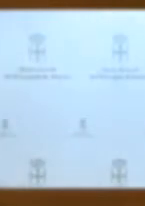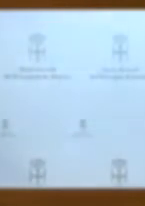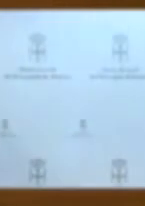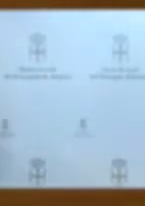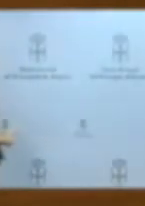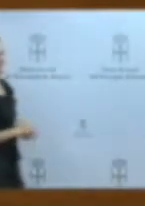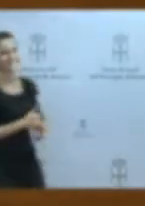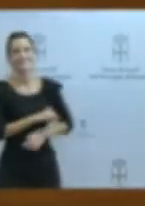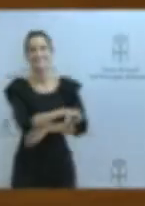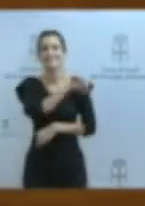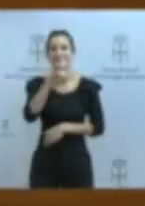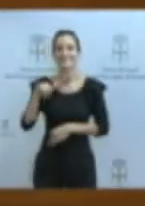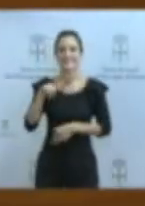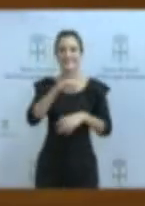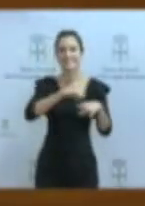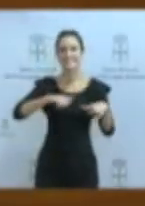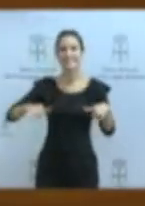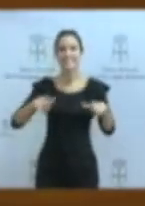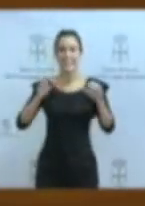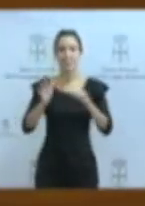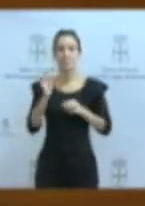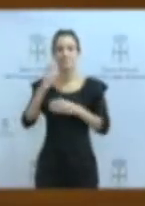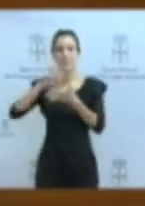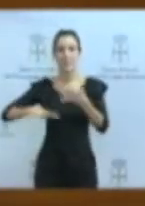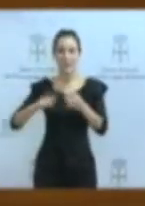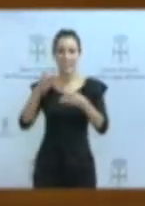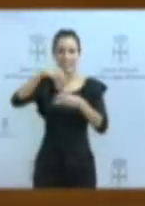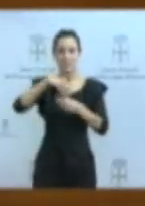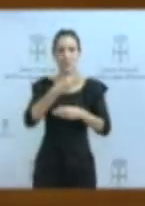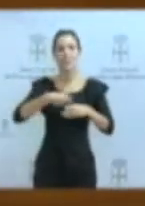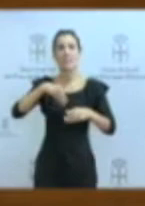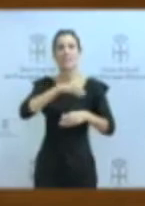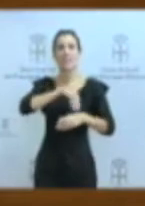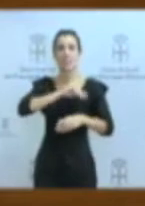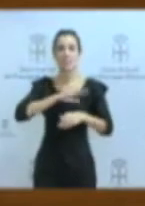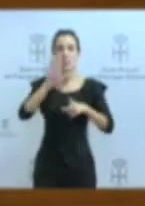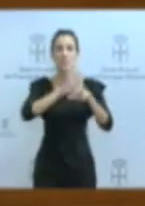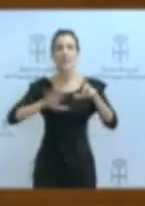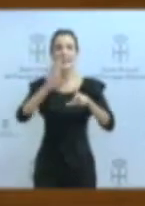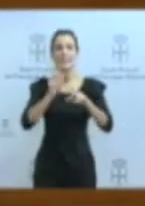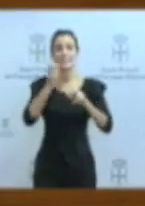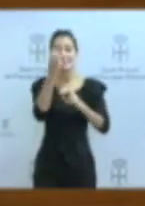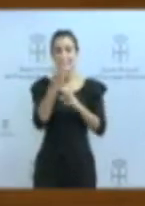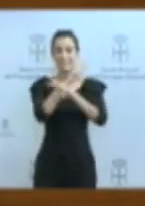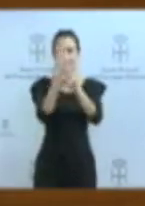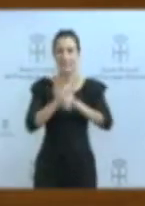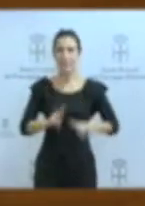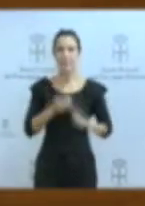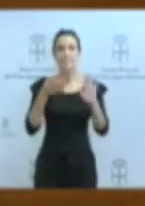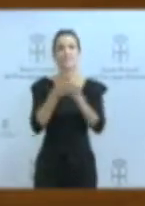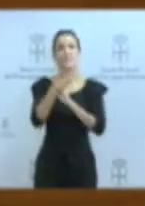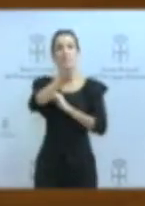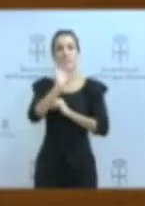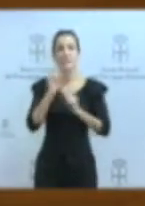los nacionales, y los 3 internacionales han sido elegidos en función de listas oficiales de aeropuertos con mayor tráfico